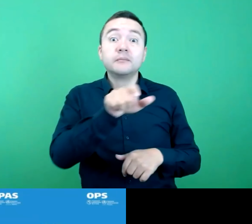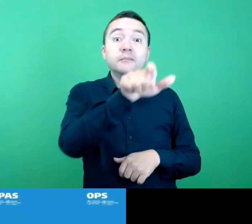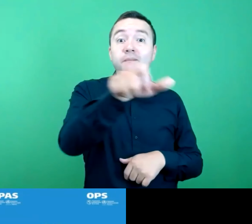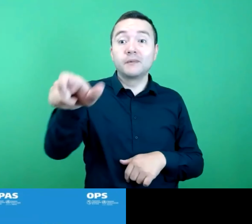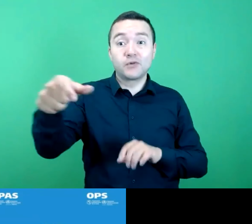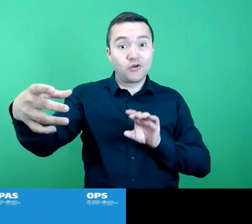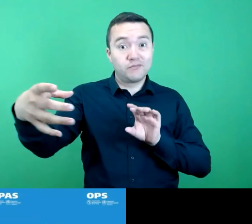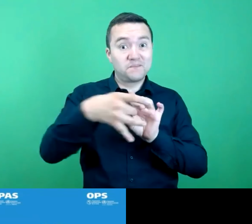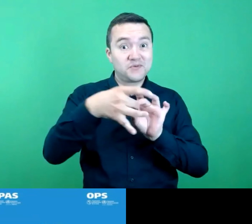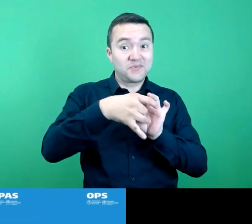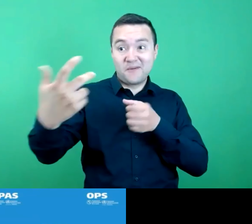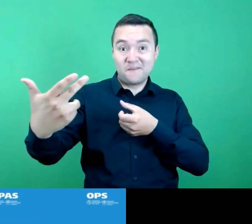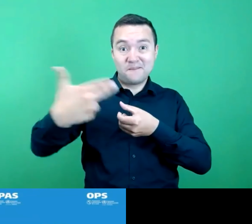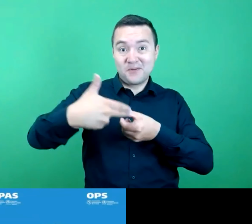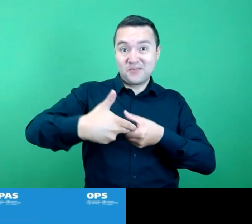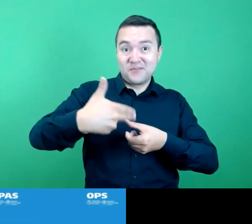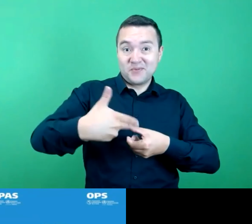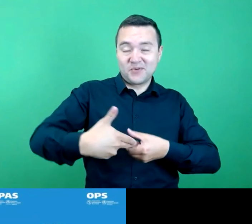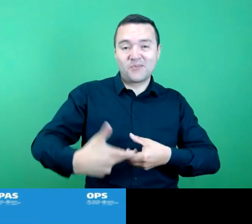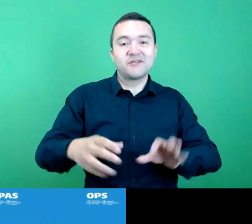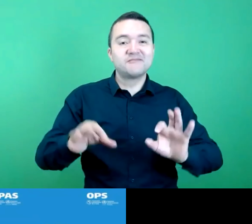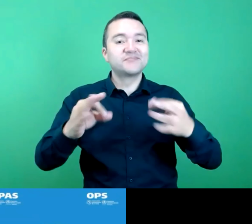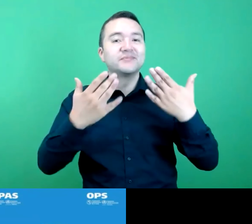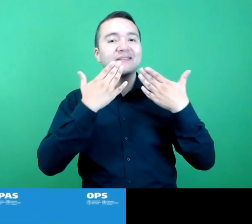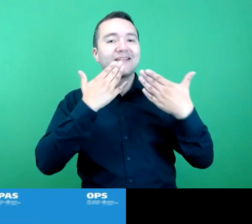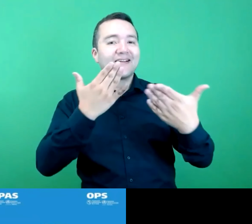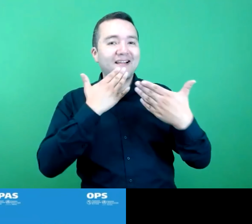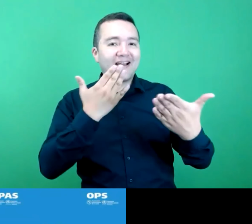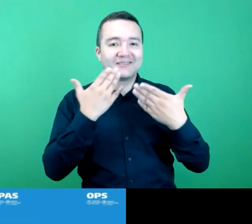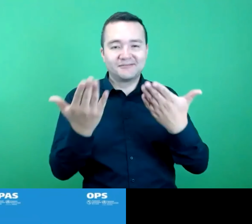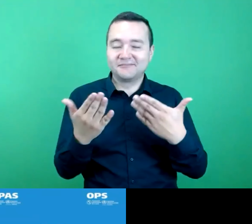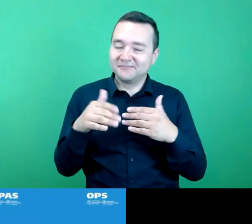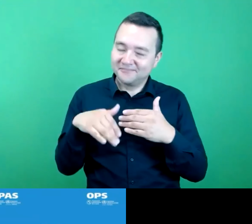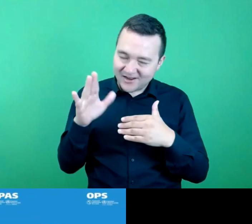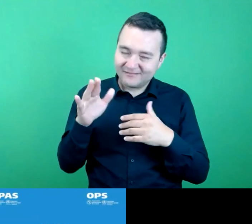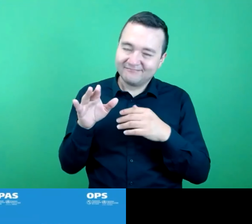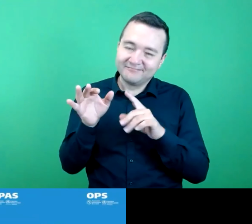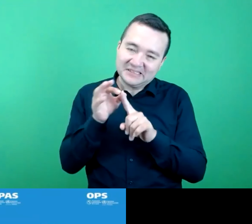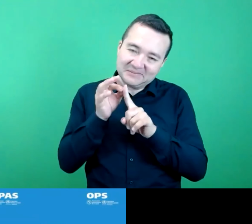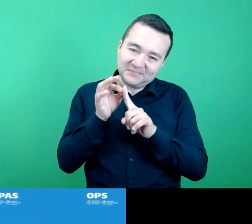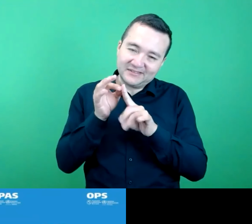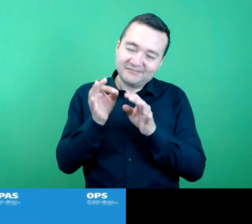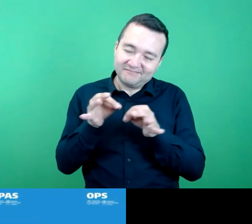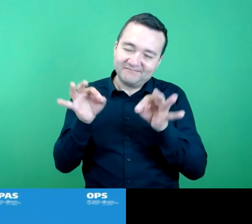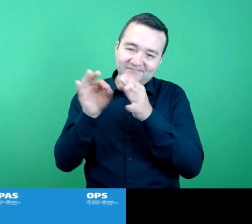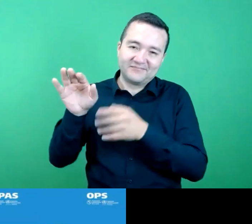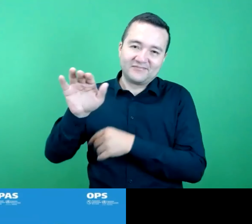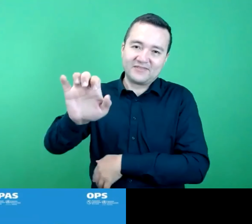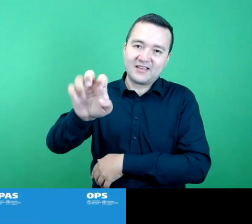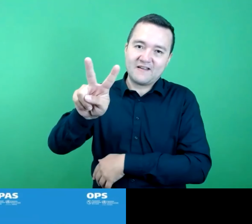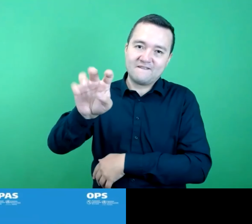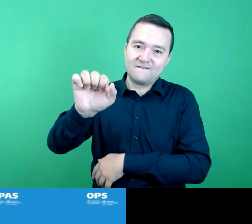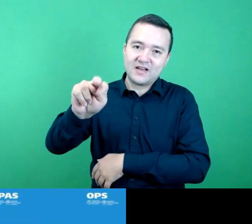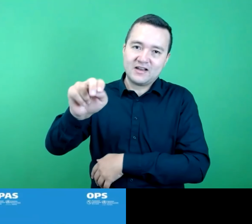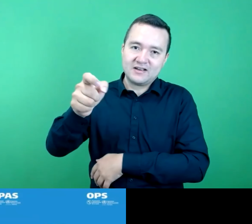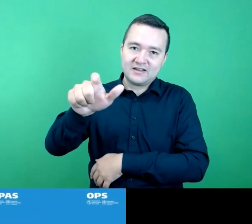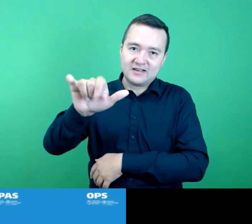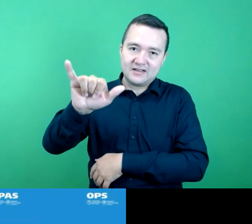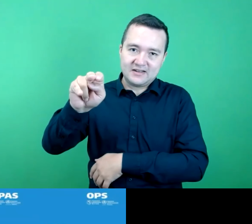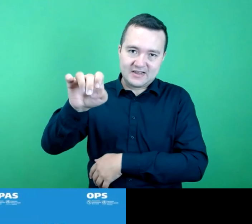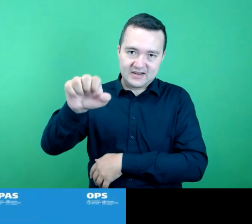conectado en este diálogo y especialmente a Evangelina nuevamente. Juntos, con la disposición de escuchar